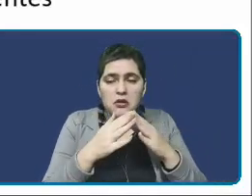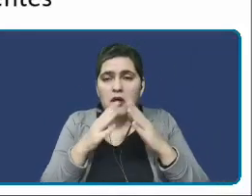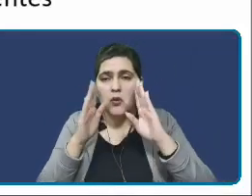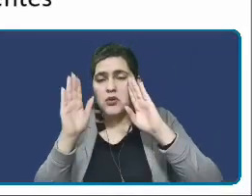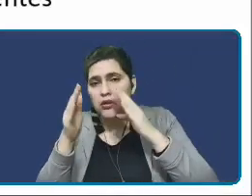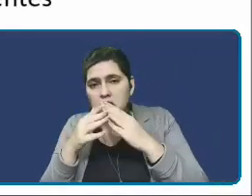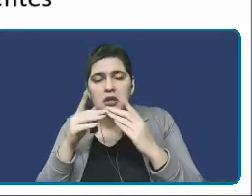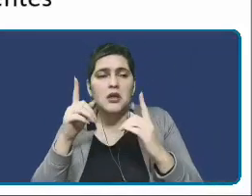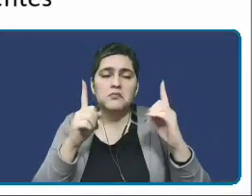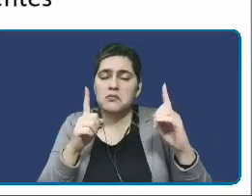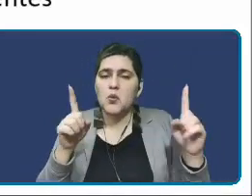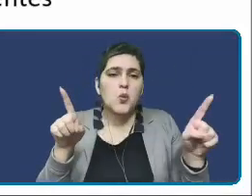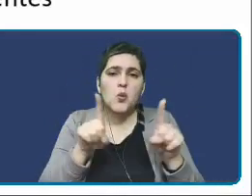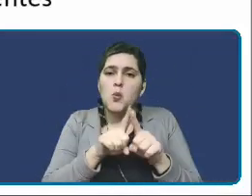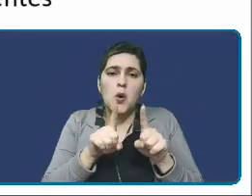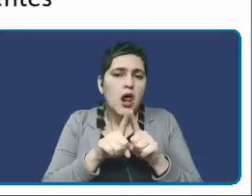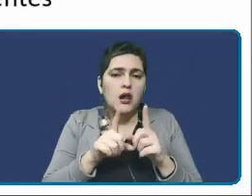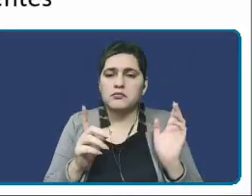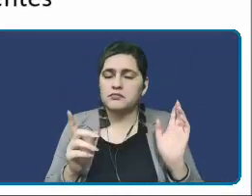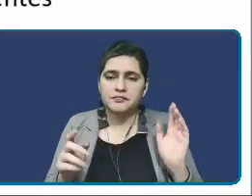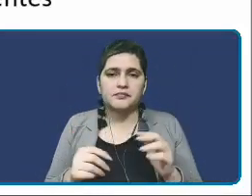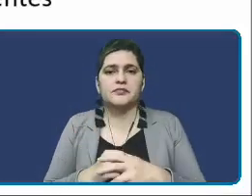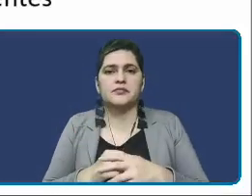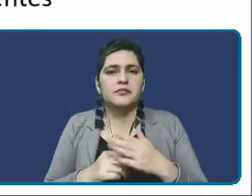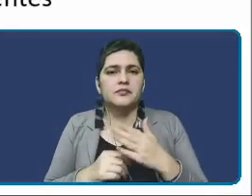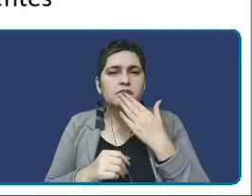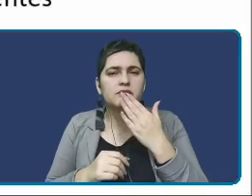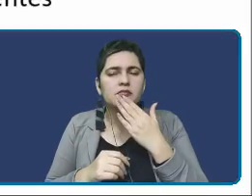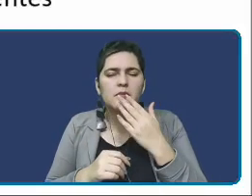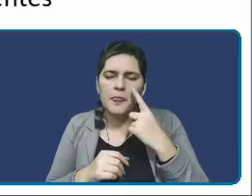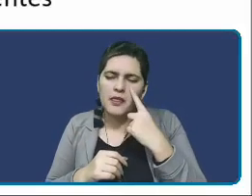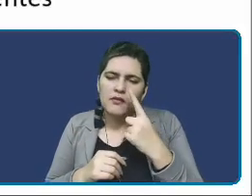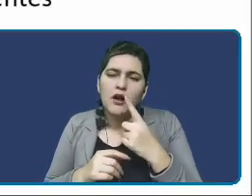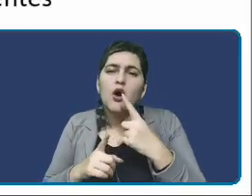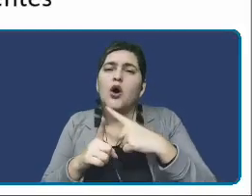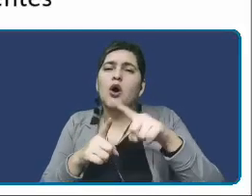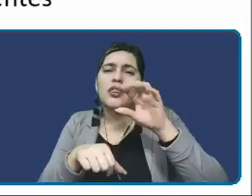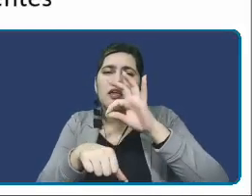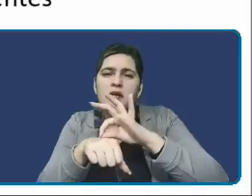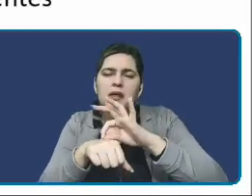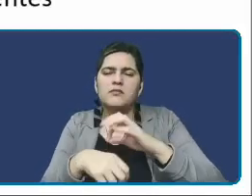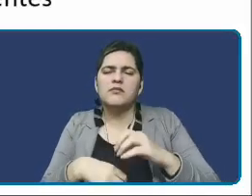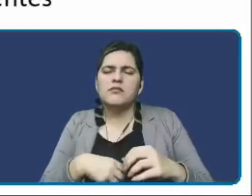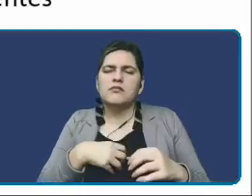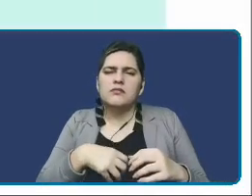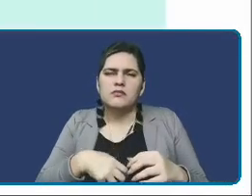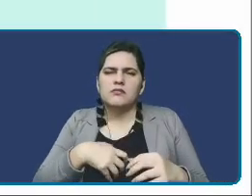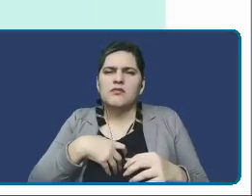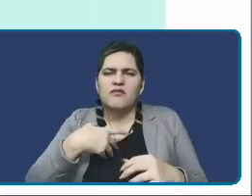Y hay que buscar también otras enfermedades que puedan estar presentes, como reflujo y alergias alimentarias.